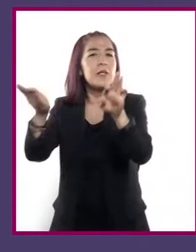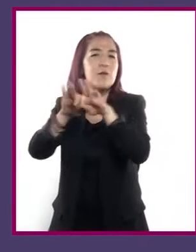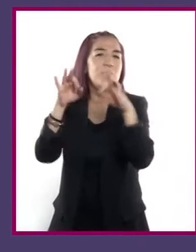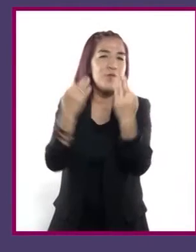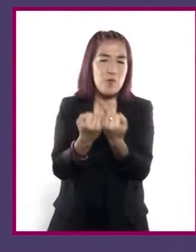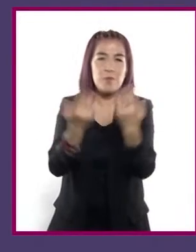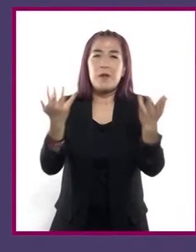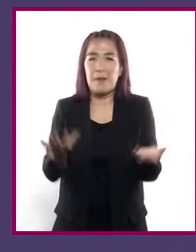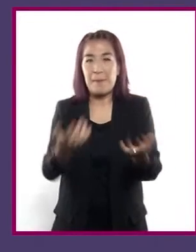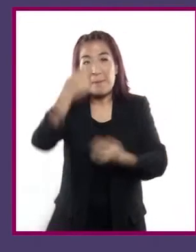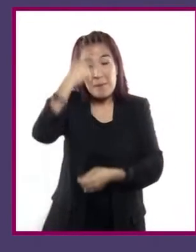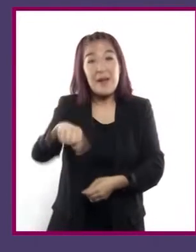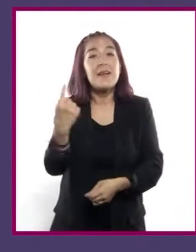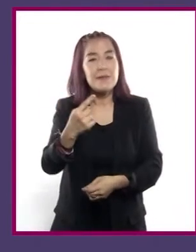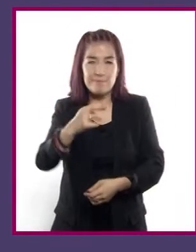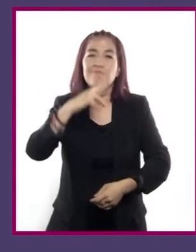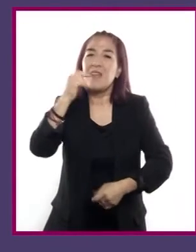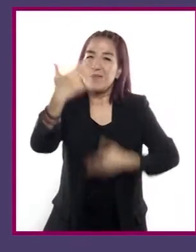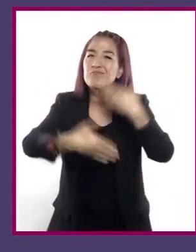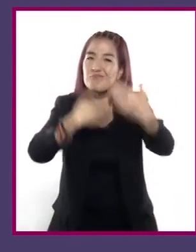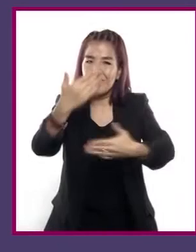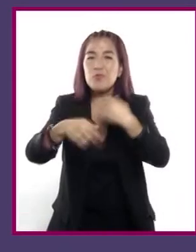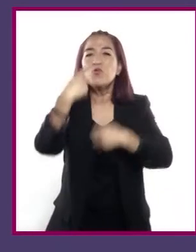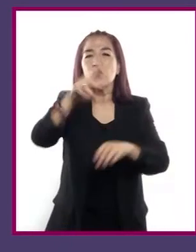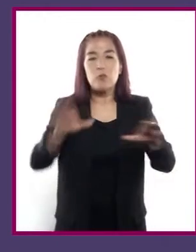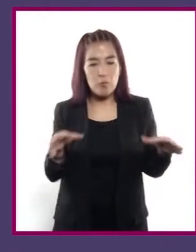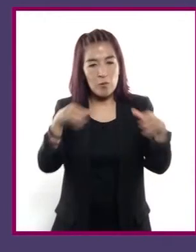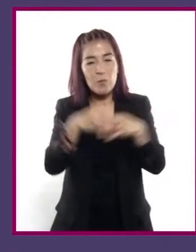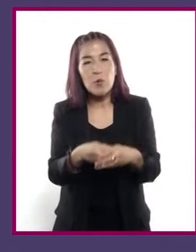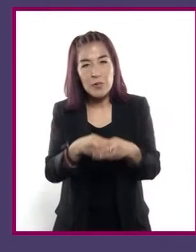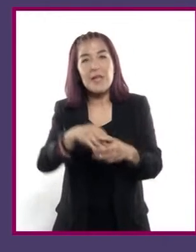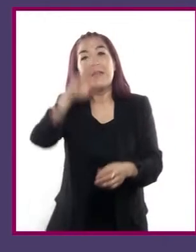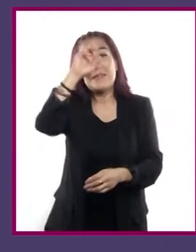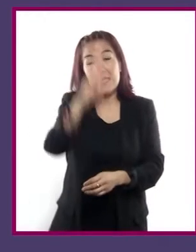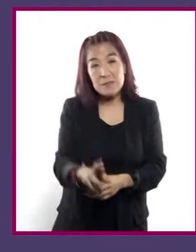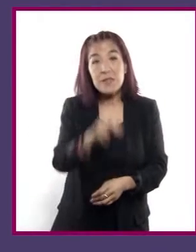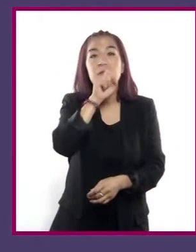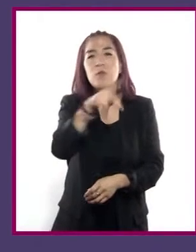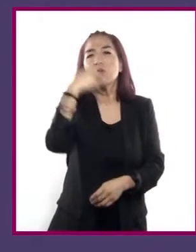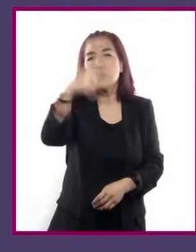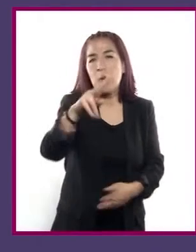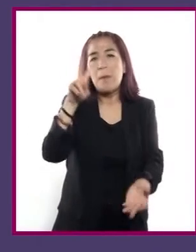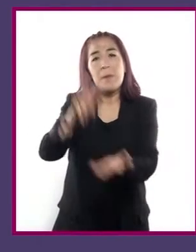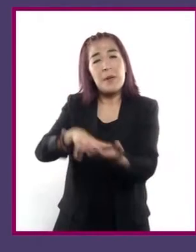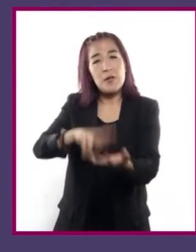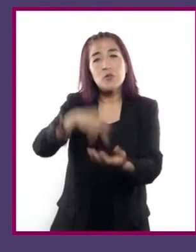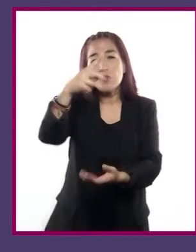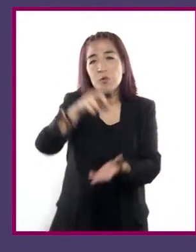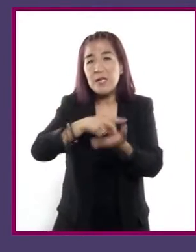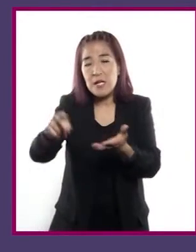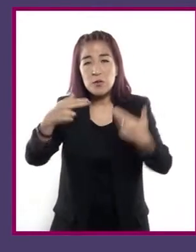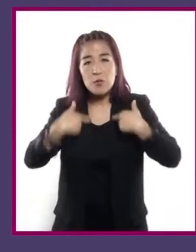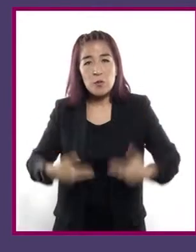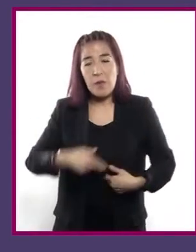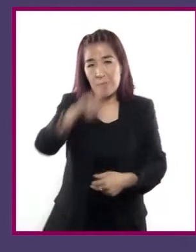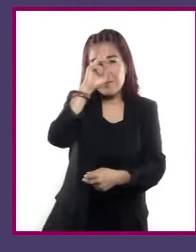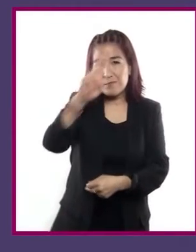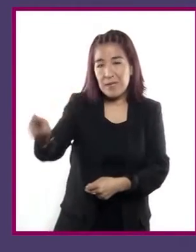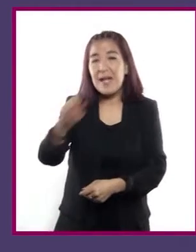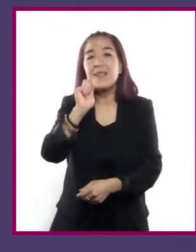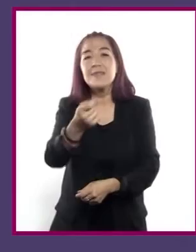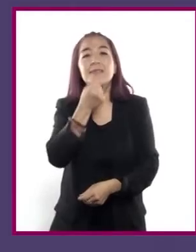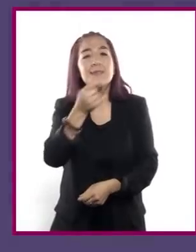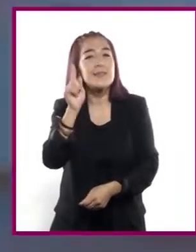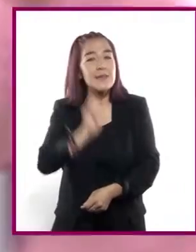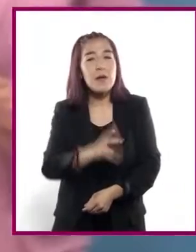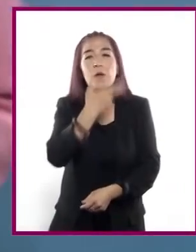formas para mejorar sus comunidades, respetar y hacer respetar los derechos humanos de las niñas,